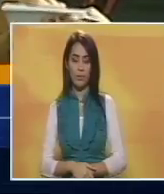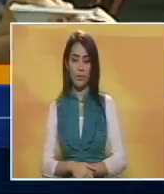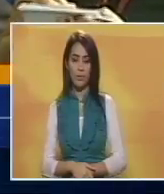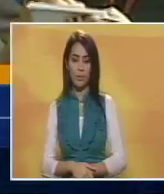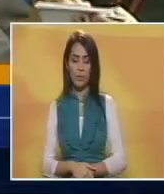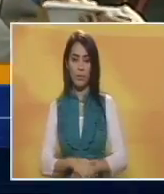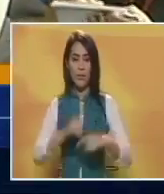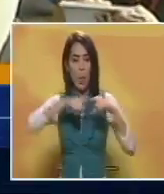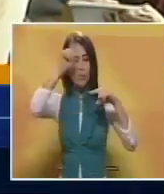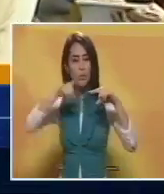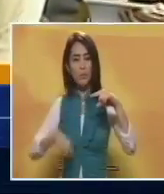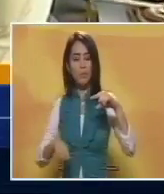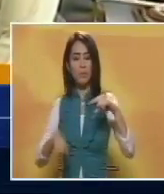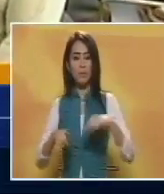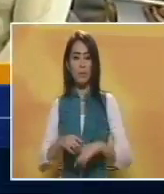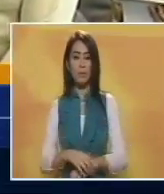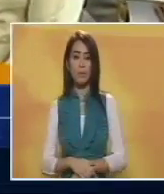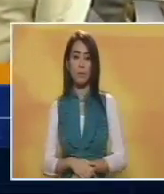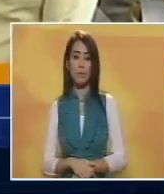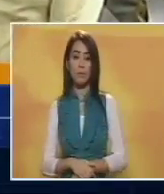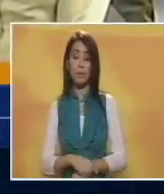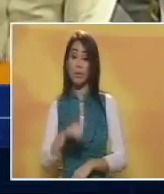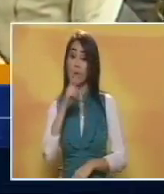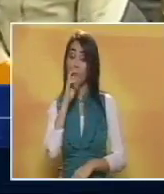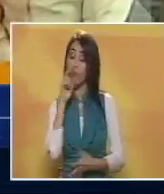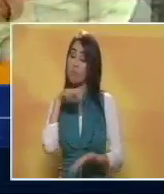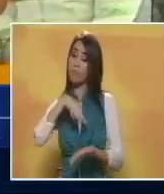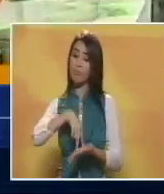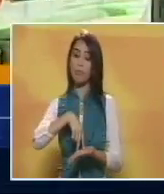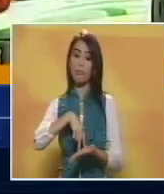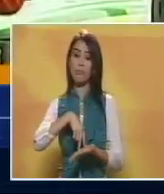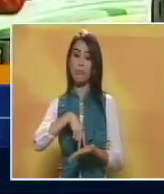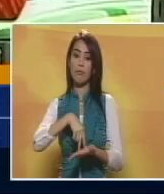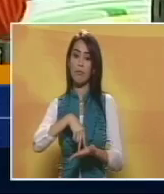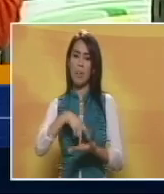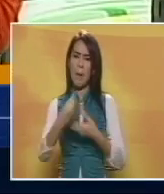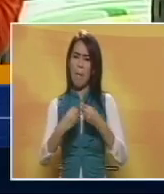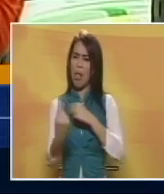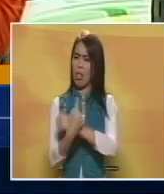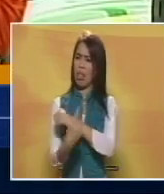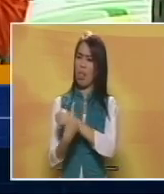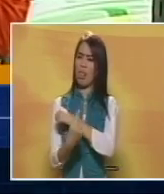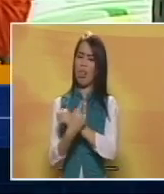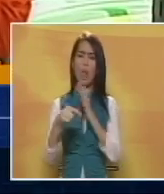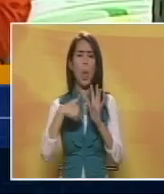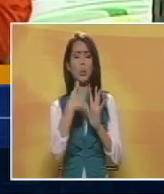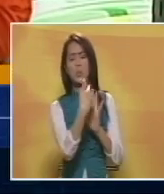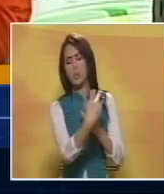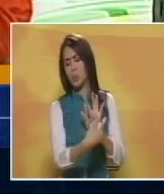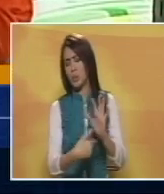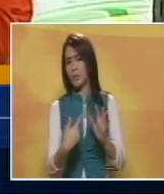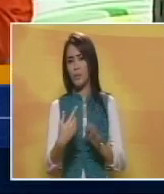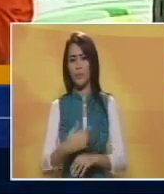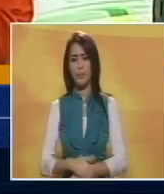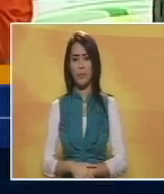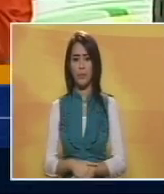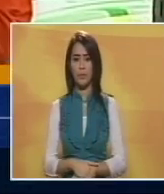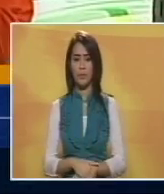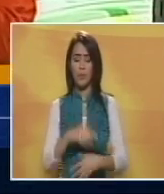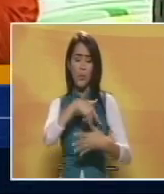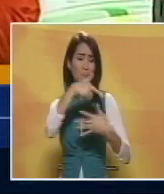ha relampagueado y Maduro de pie. Me han hecho de todo me han hecho,